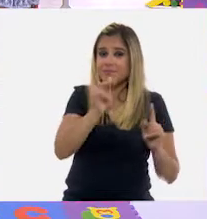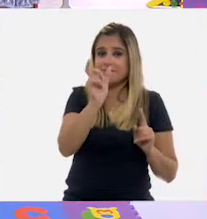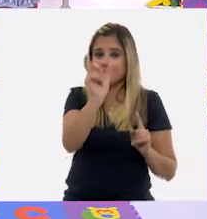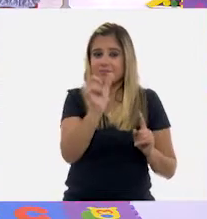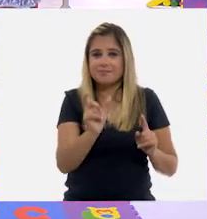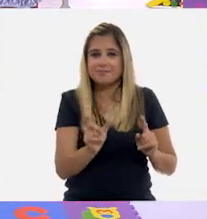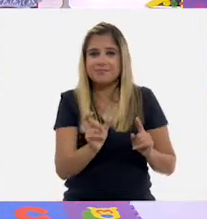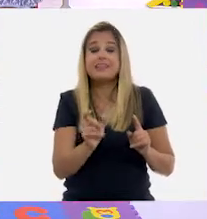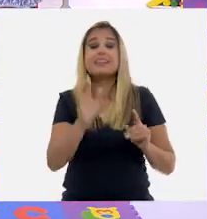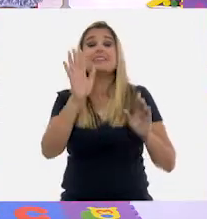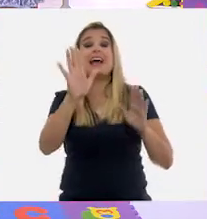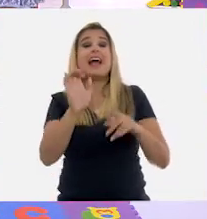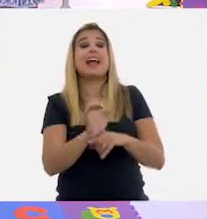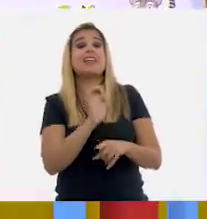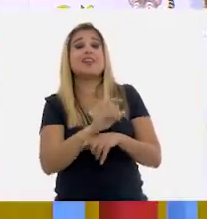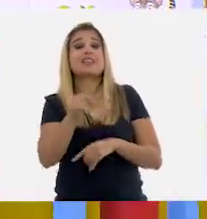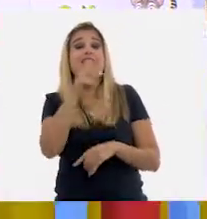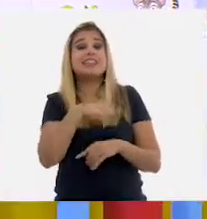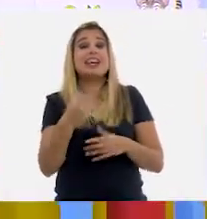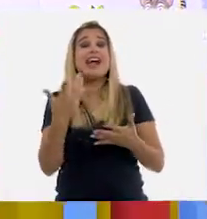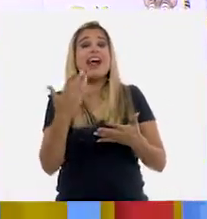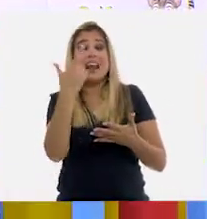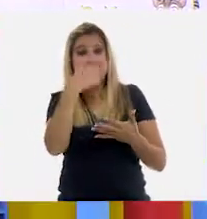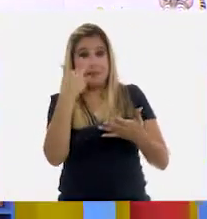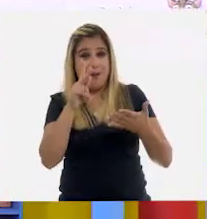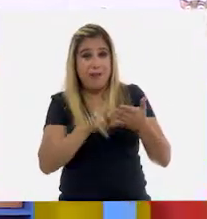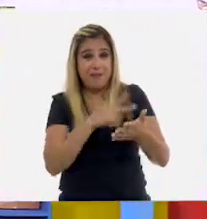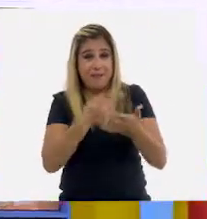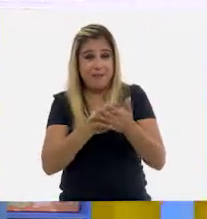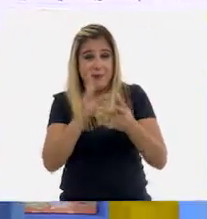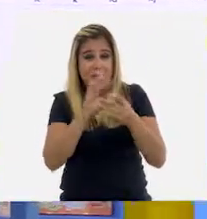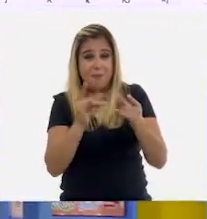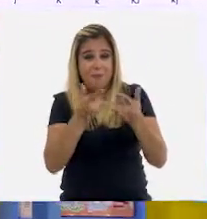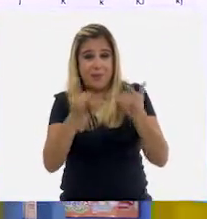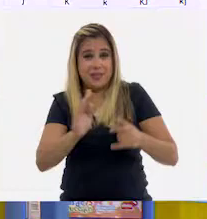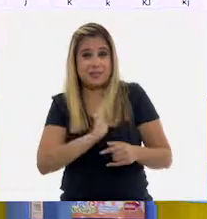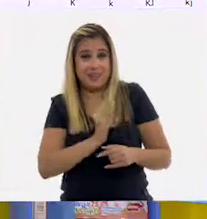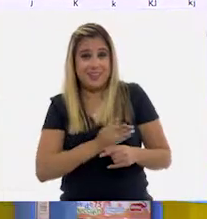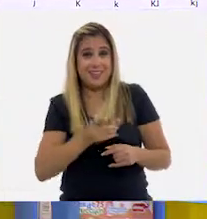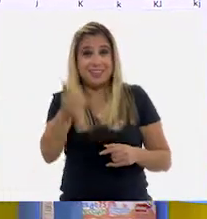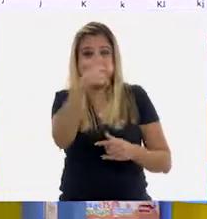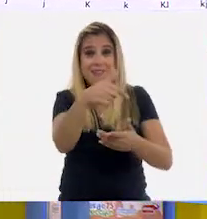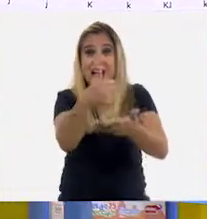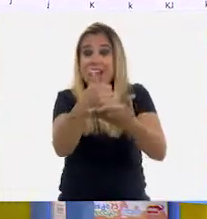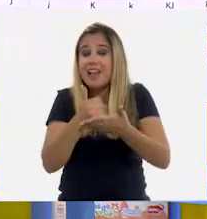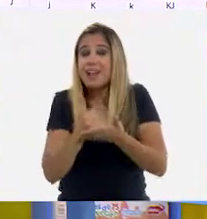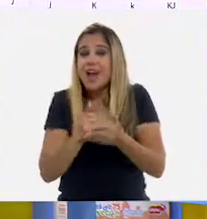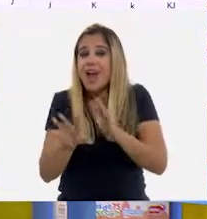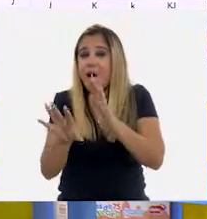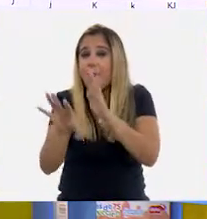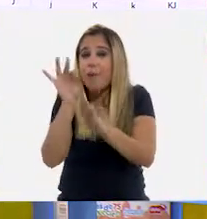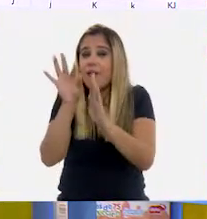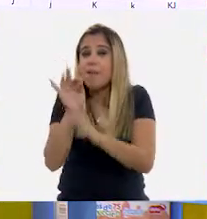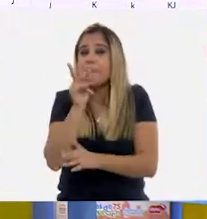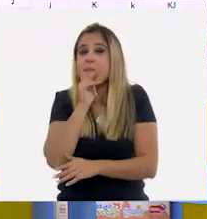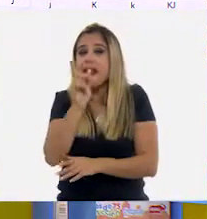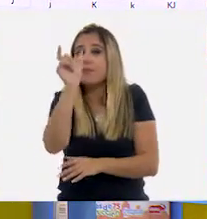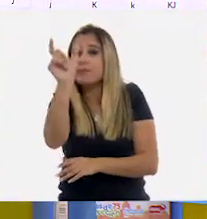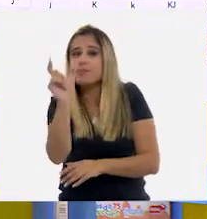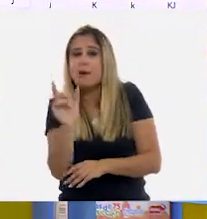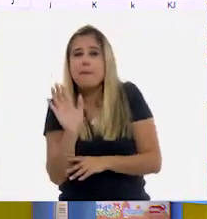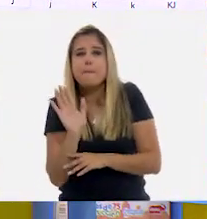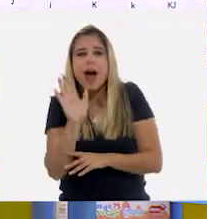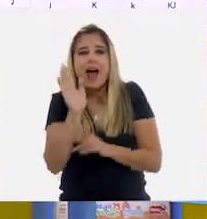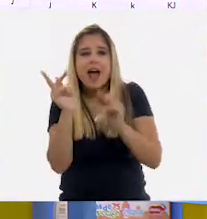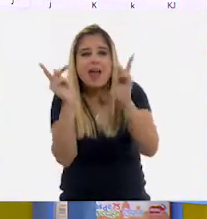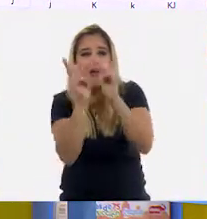que se parecen. Ay, entonces, ¿qué tal si revisamos otra vez el cuento en español? ¿Quieren? Y ustedes me ayudan a encontrar esas palabras que se